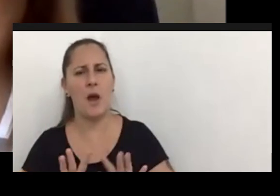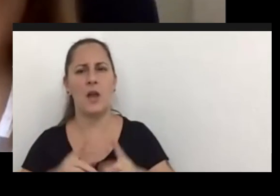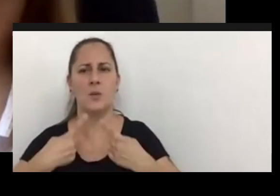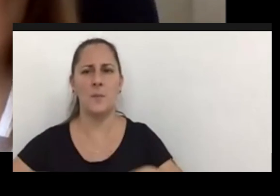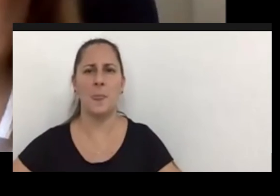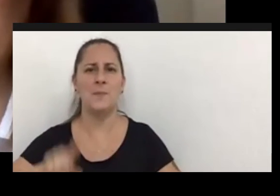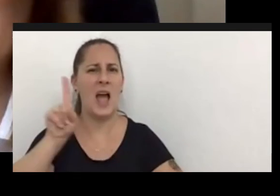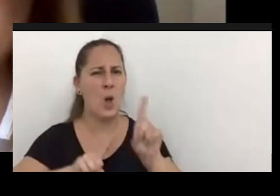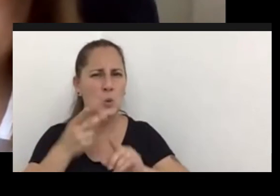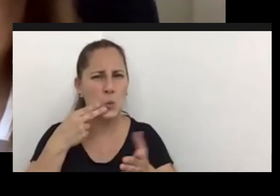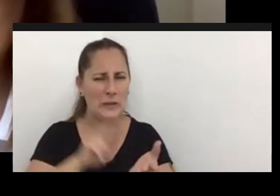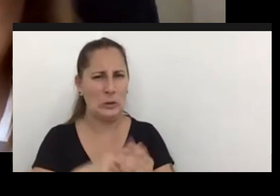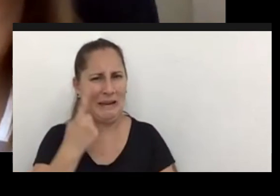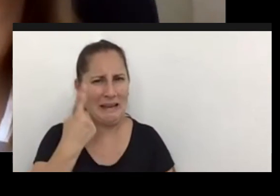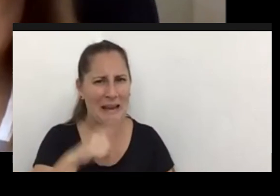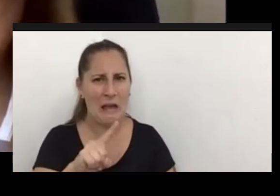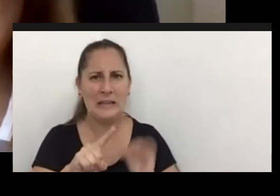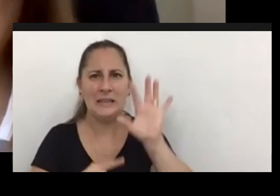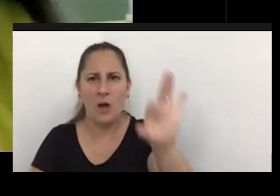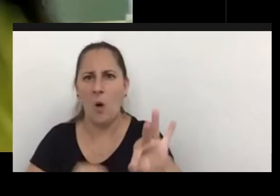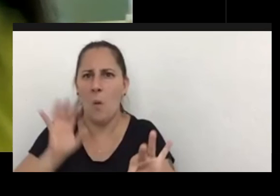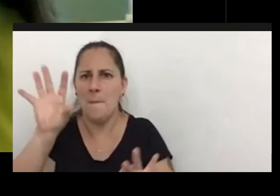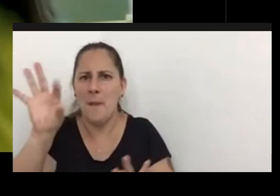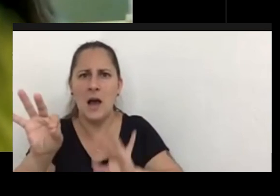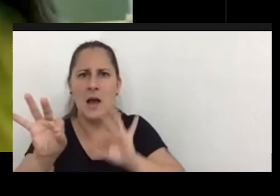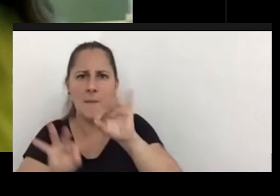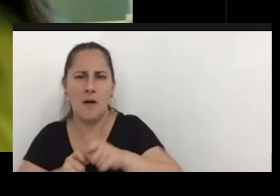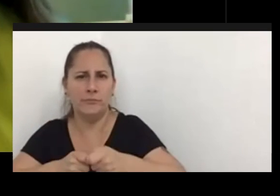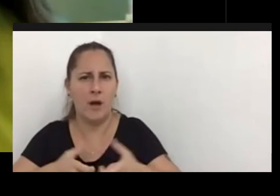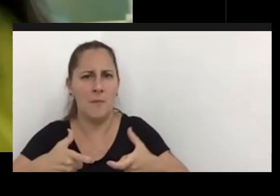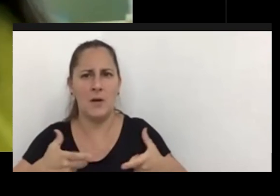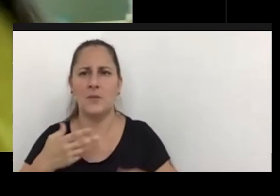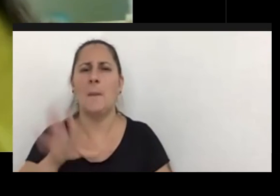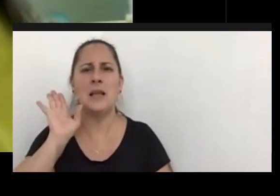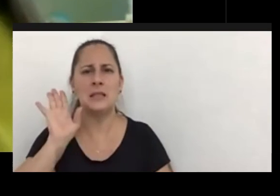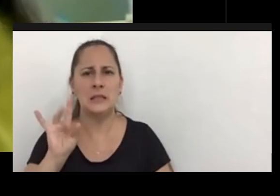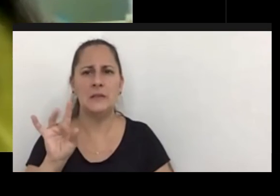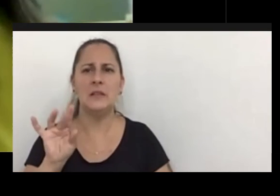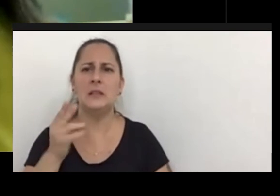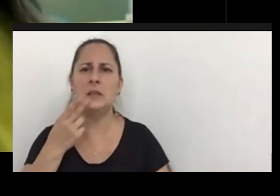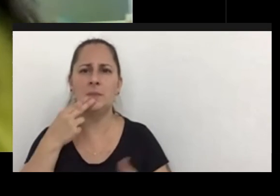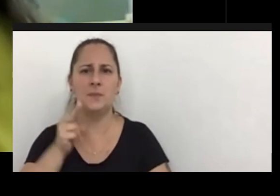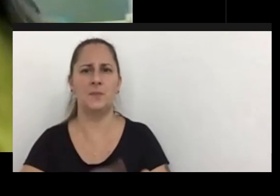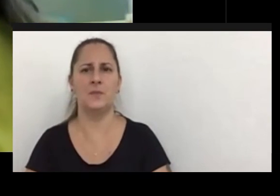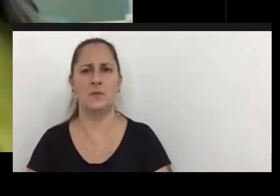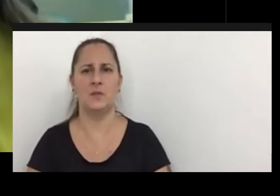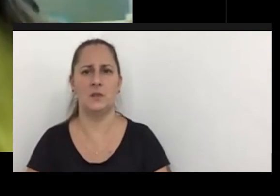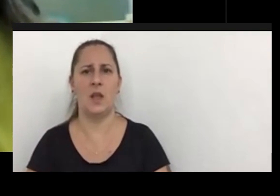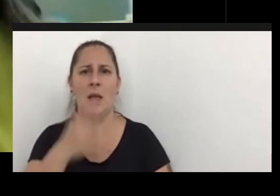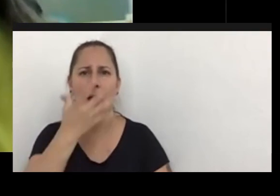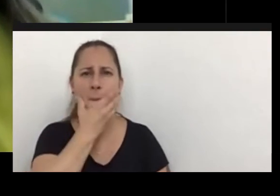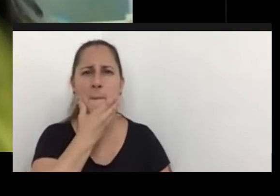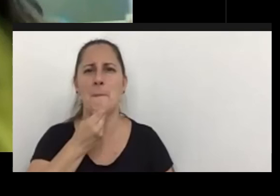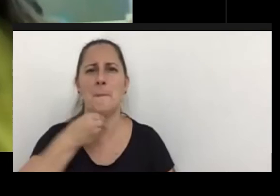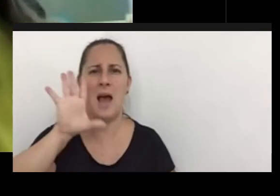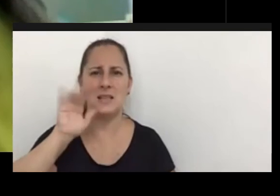vez he ido recopilando más. Te digo, creo que el más duro es el que yo insisto con el más bonito, pero calificarlos al